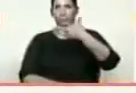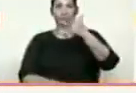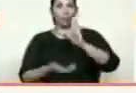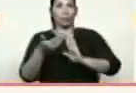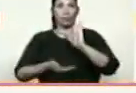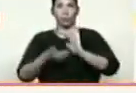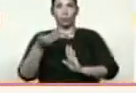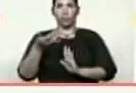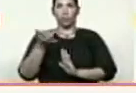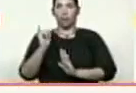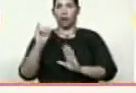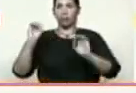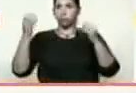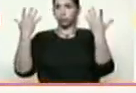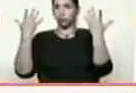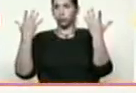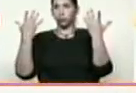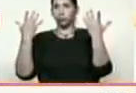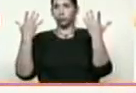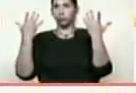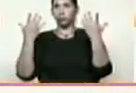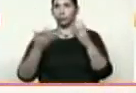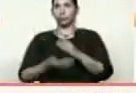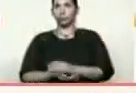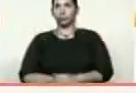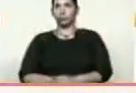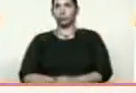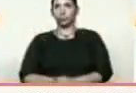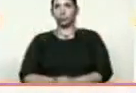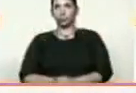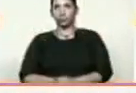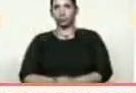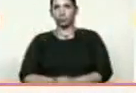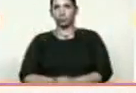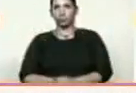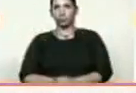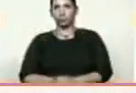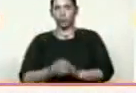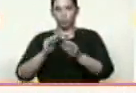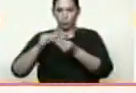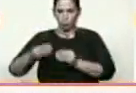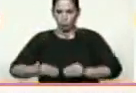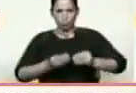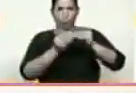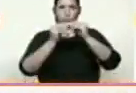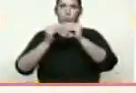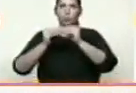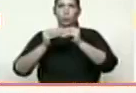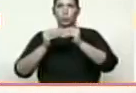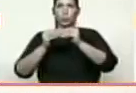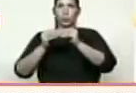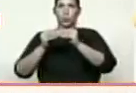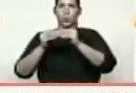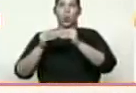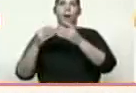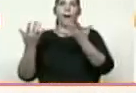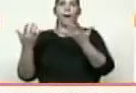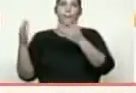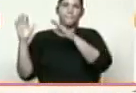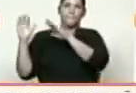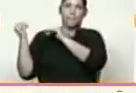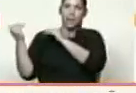tiene ese triunfo es que va a renovar la esperanza de los bolivarianos y los